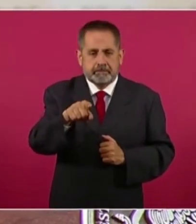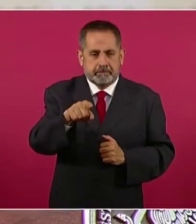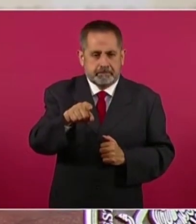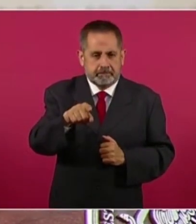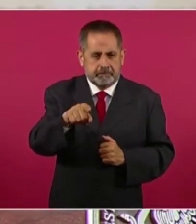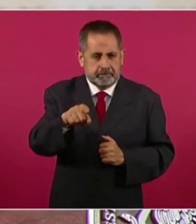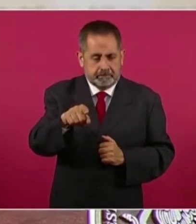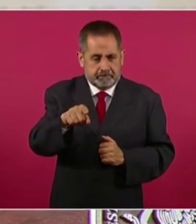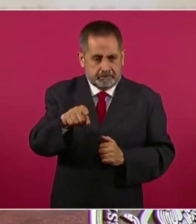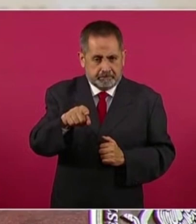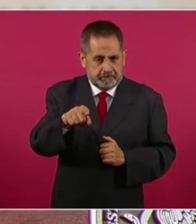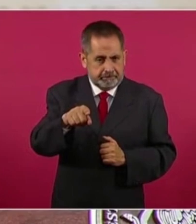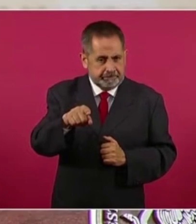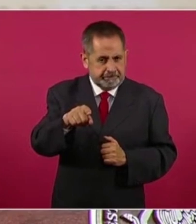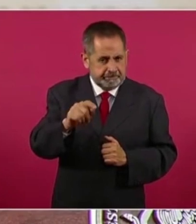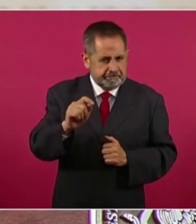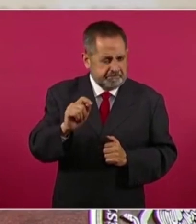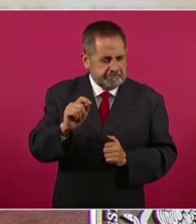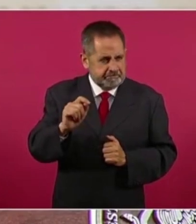estando